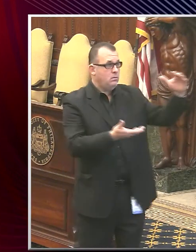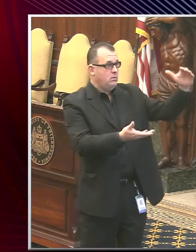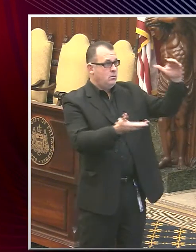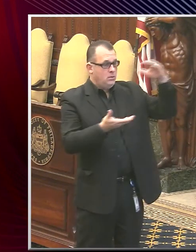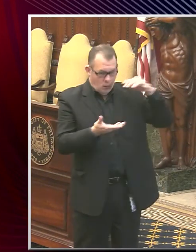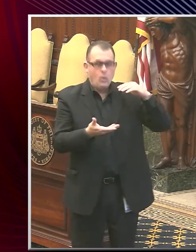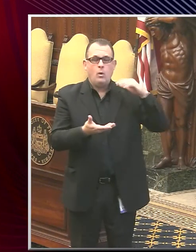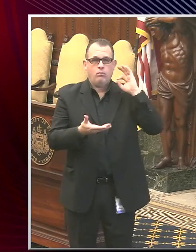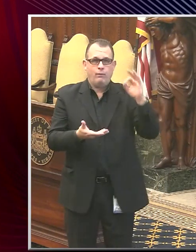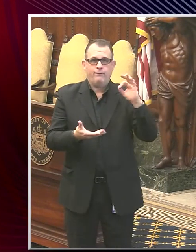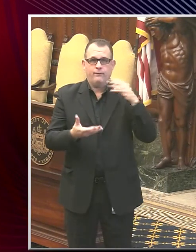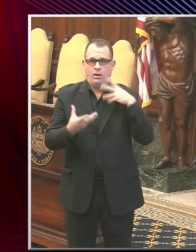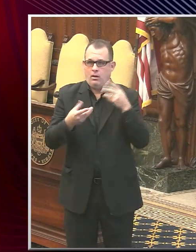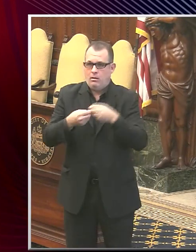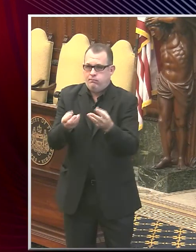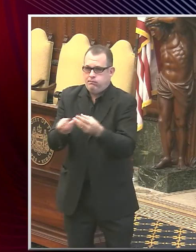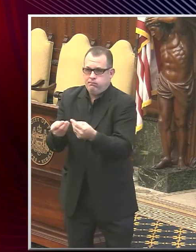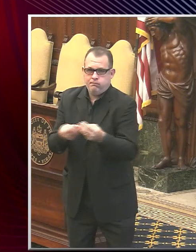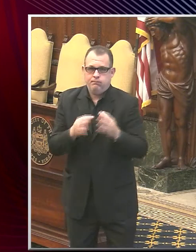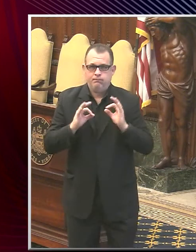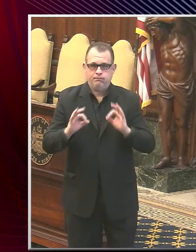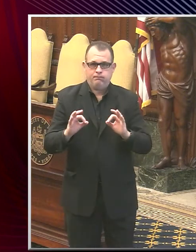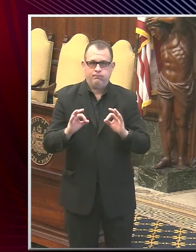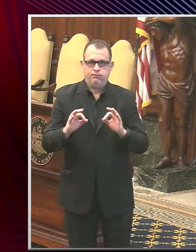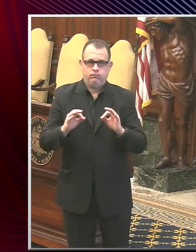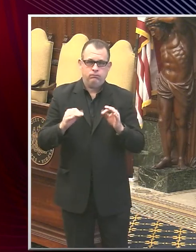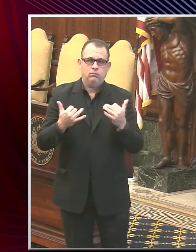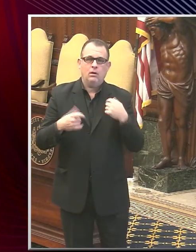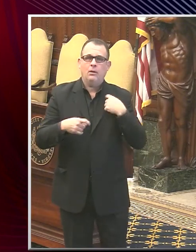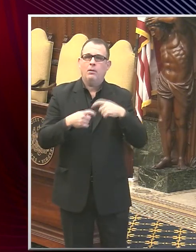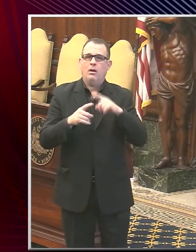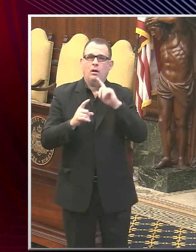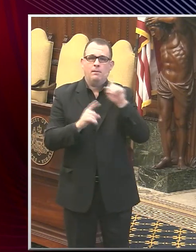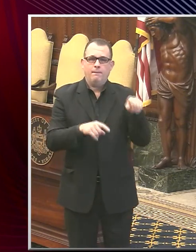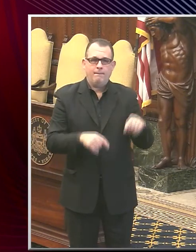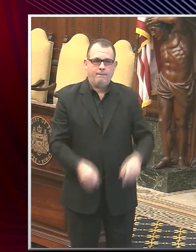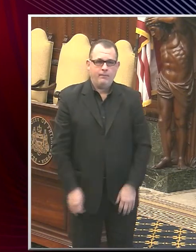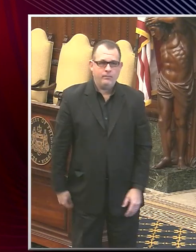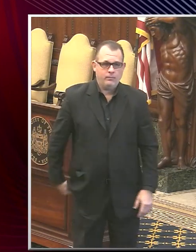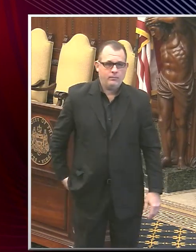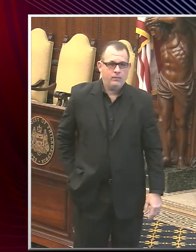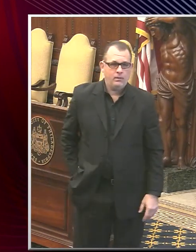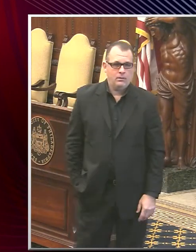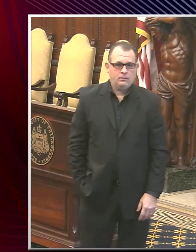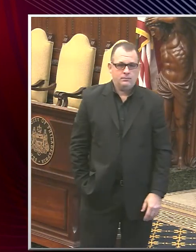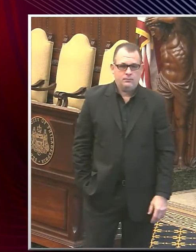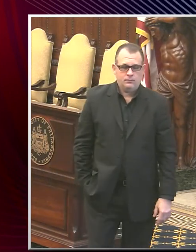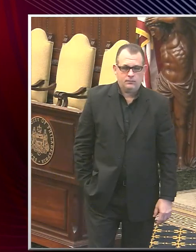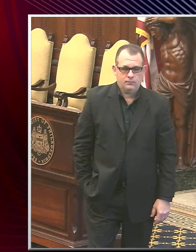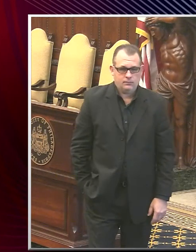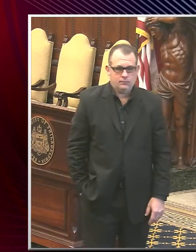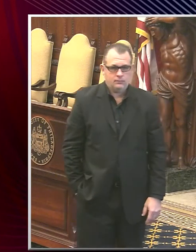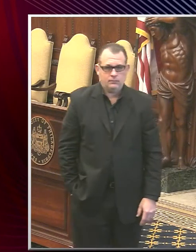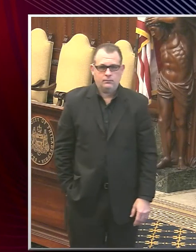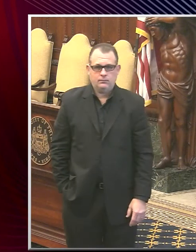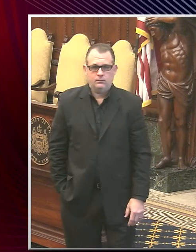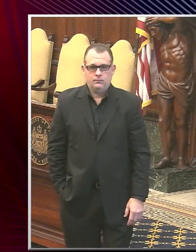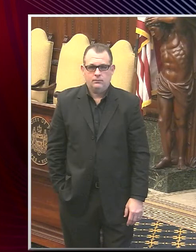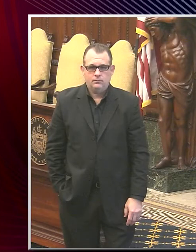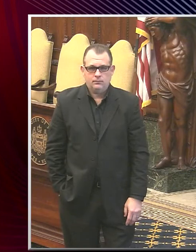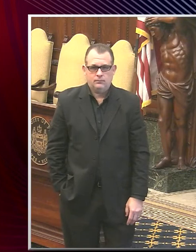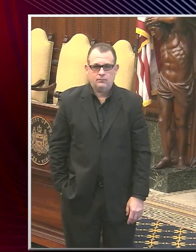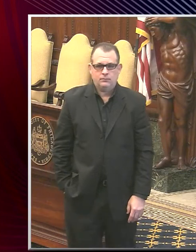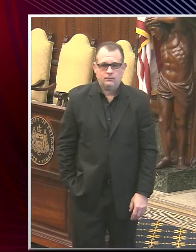sabemos cuántas dosis vayamos a recibir en las próximas semanas y meses y en la parte temprana del 2021, pero vamos a diseminar la